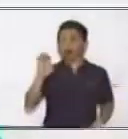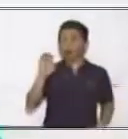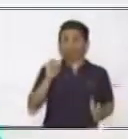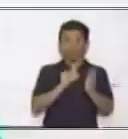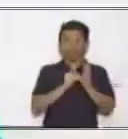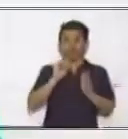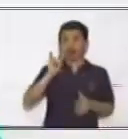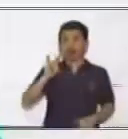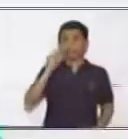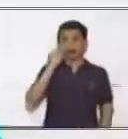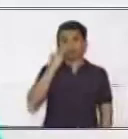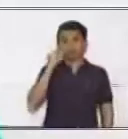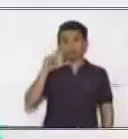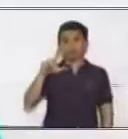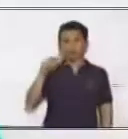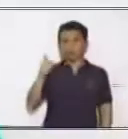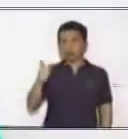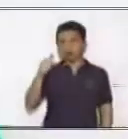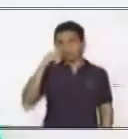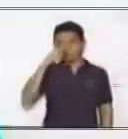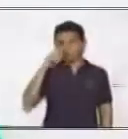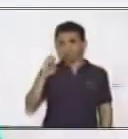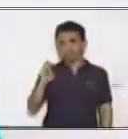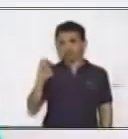equilátero, ¿sí?